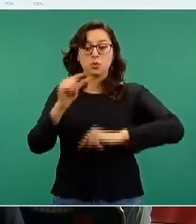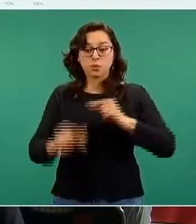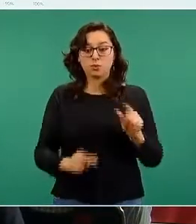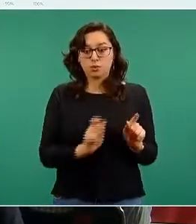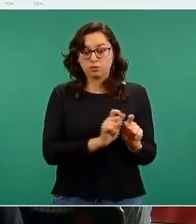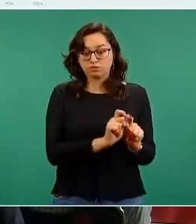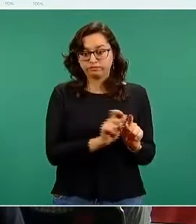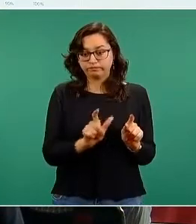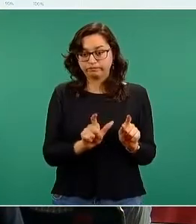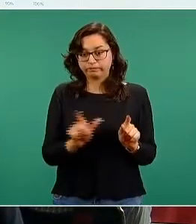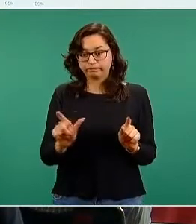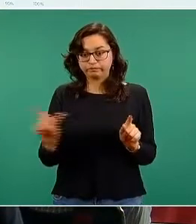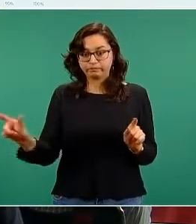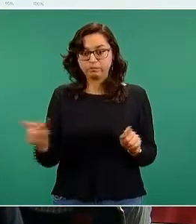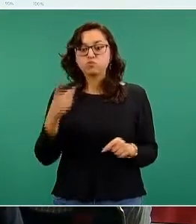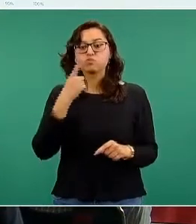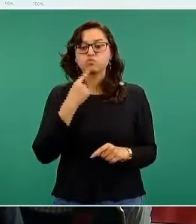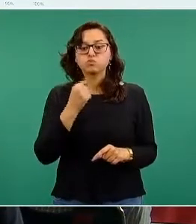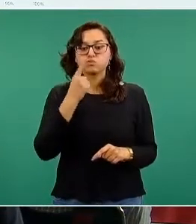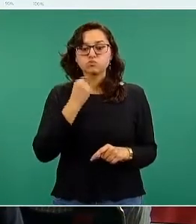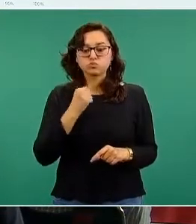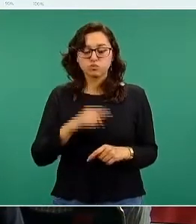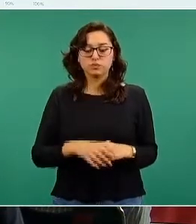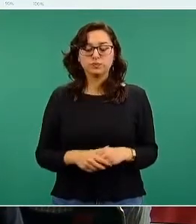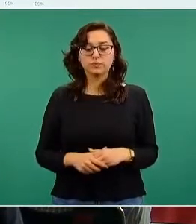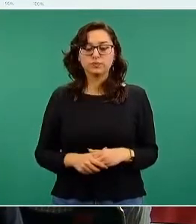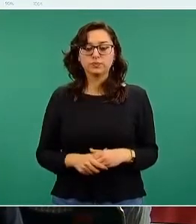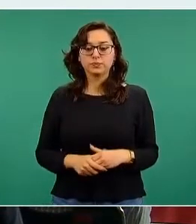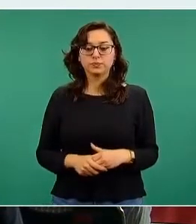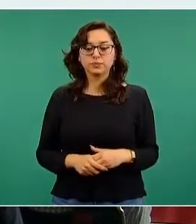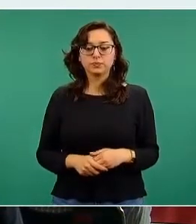vaya completando la segunda dosis. La siguiente.